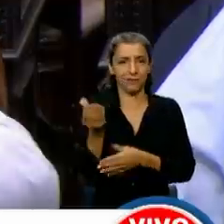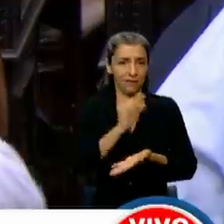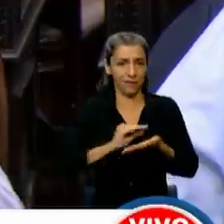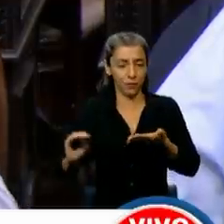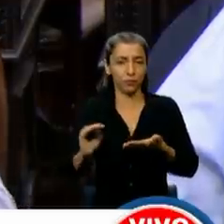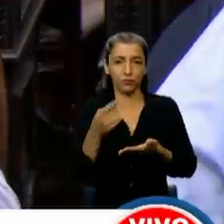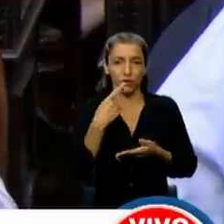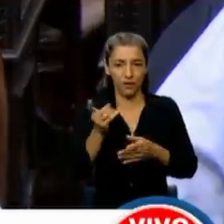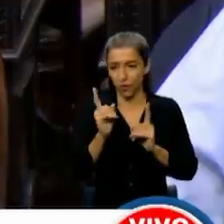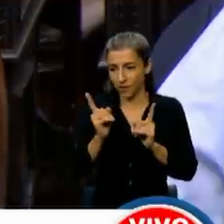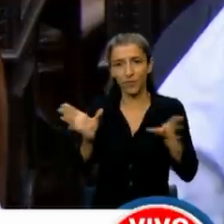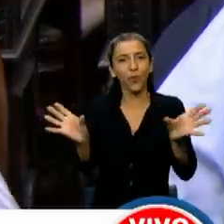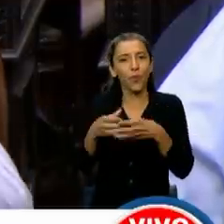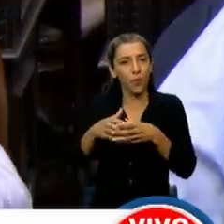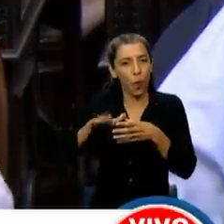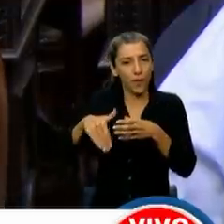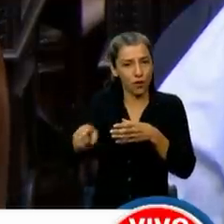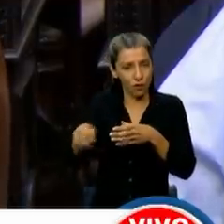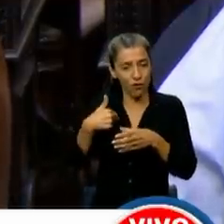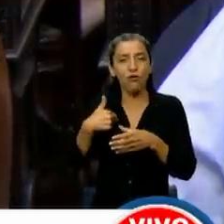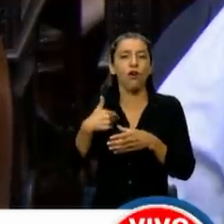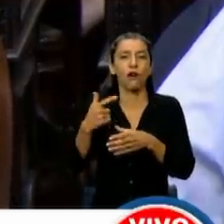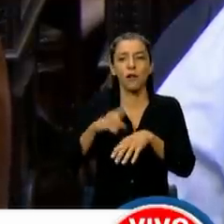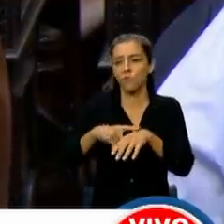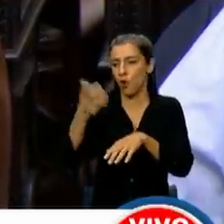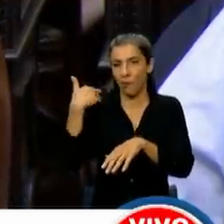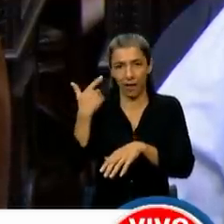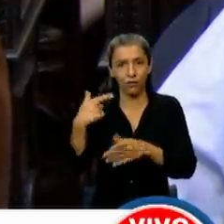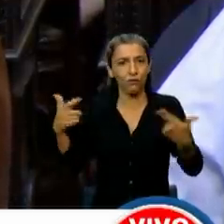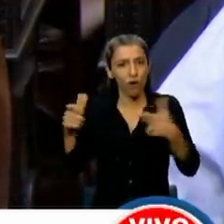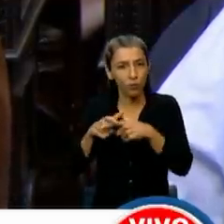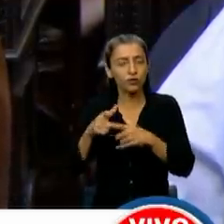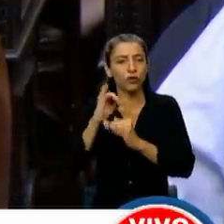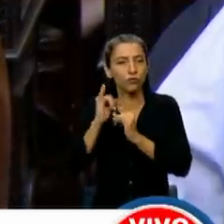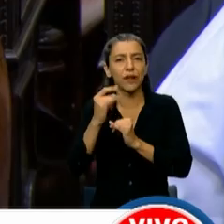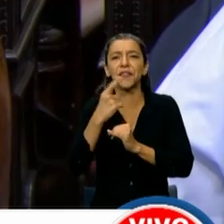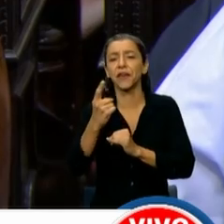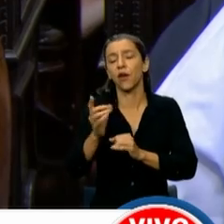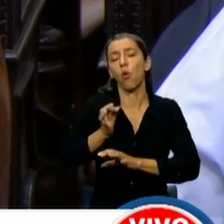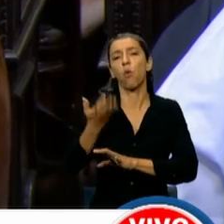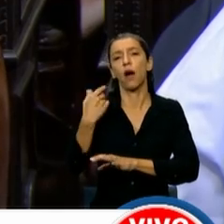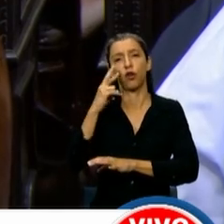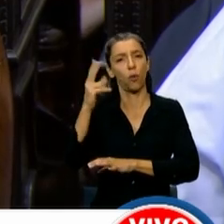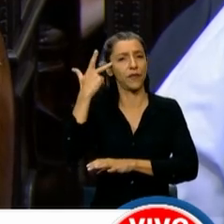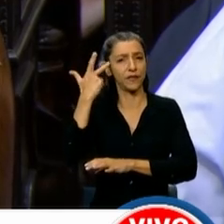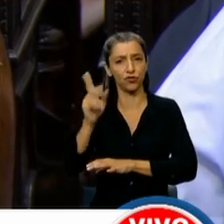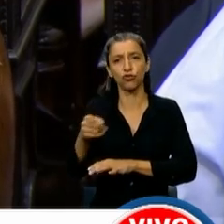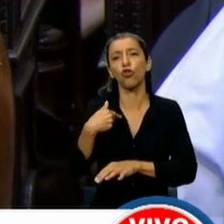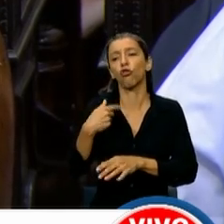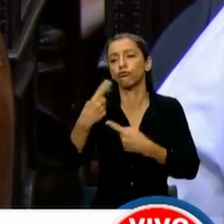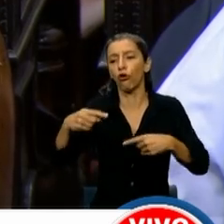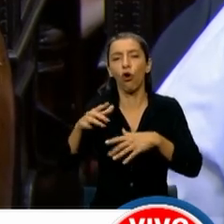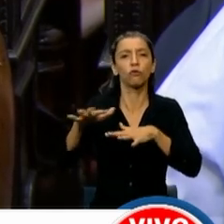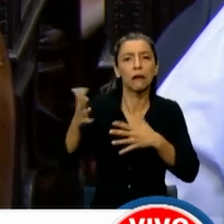del despacho de comisión que solamente en el 2018 pasaron cosas y entonces no supieron cumplir con la